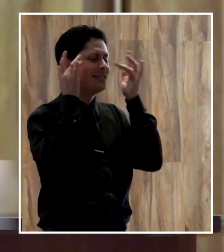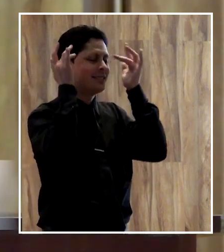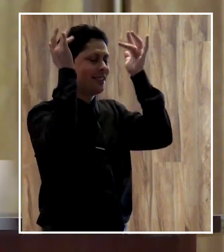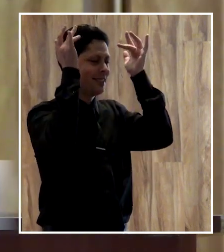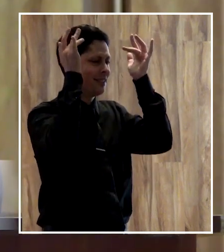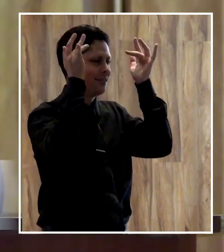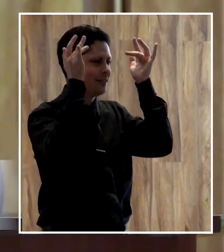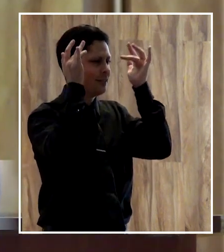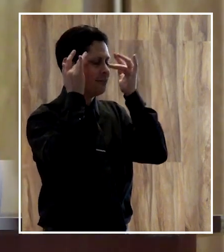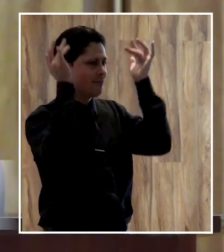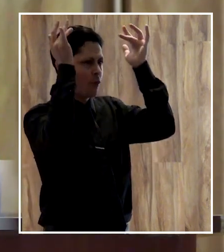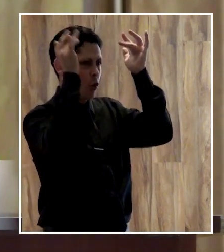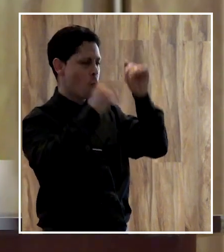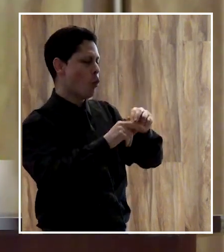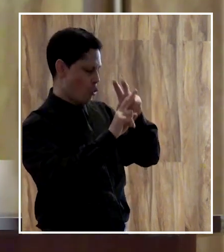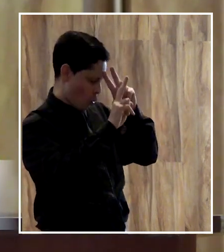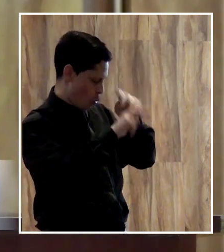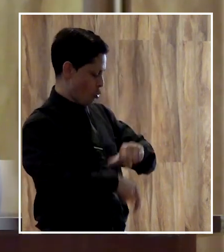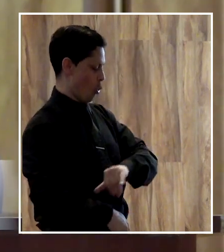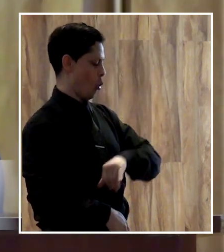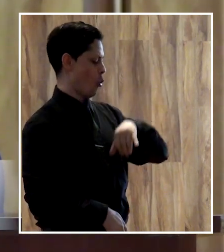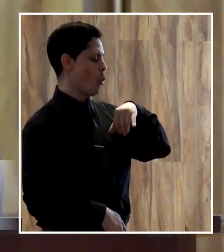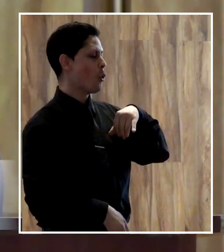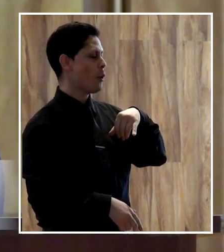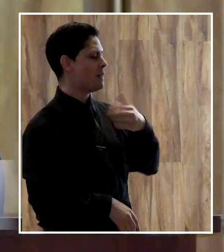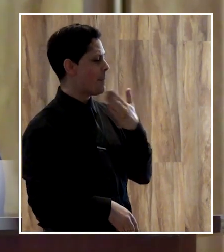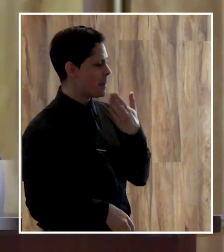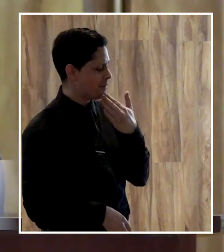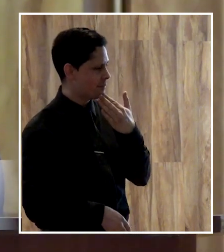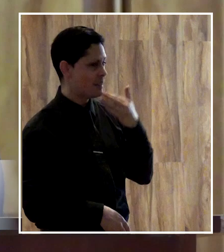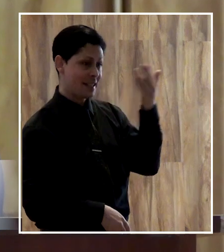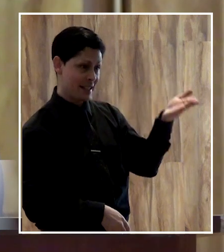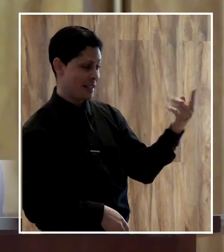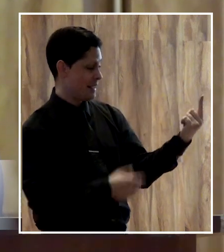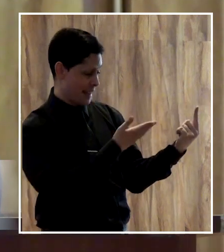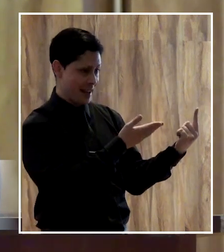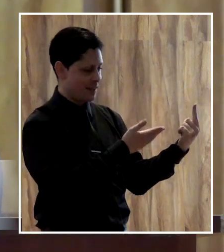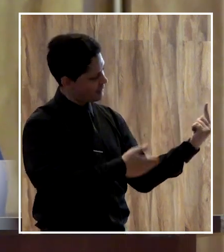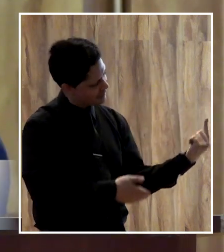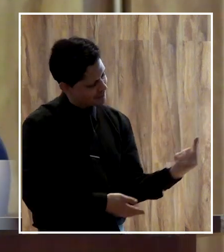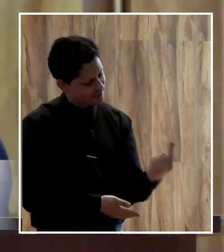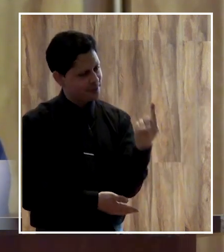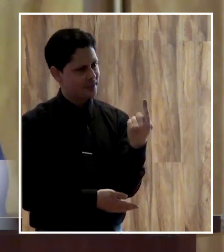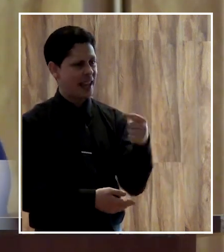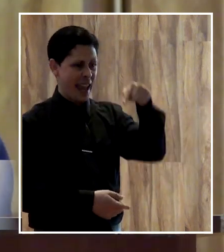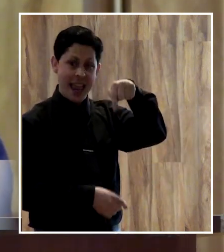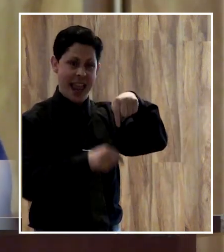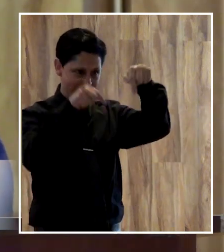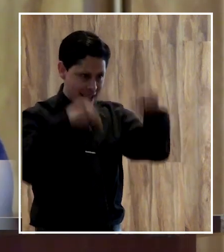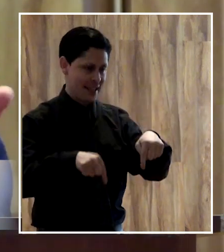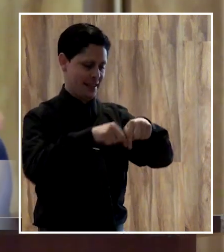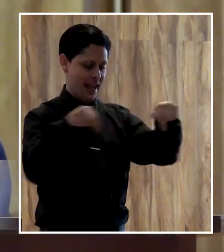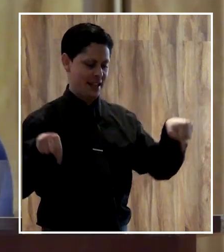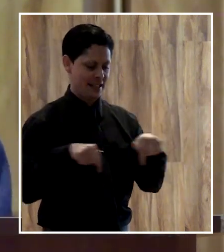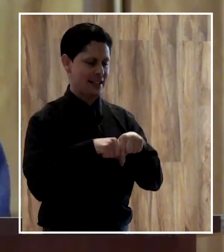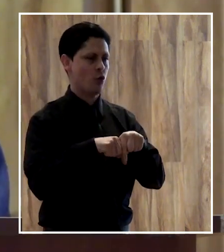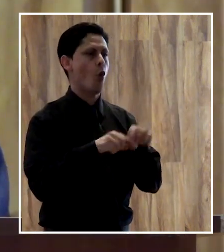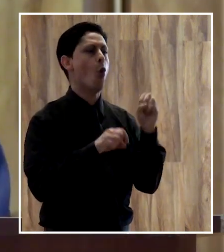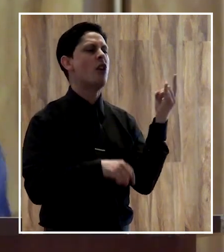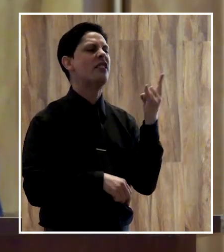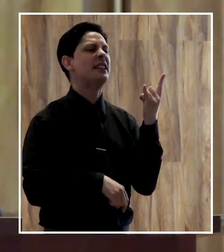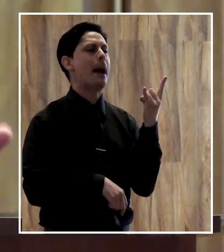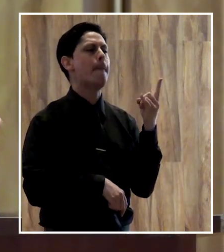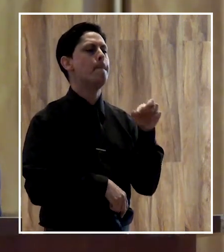mucha alegría y un poquito de orgullo también de que Iván reciba en esta universidad, precisamente la Universidad